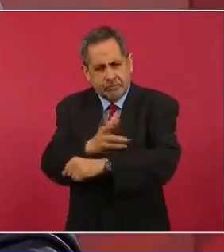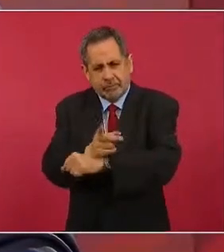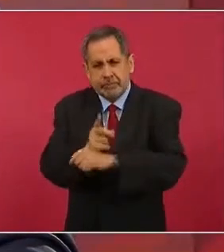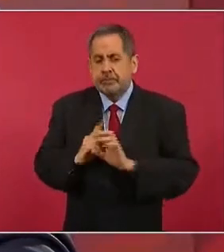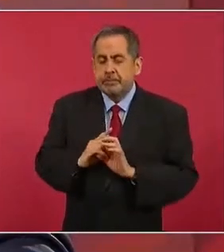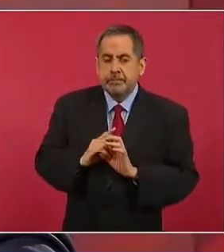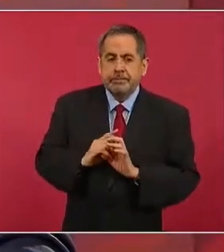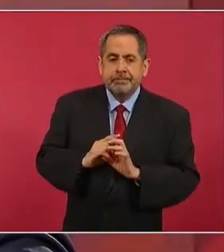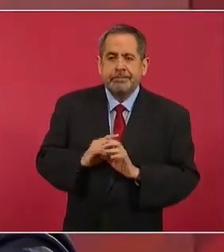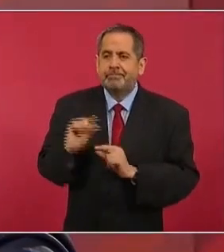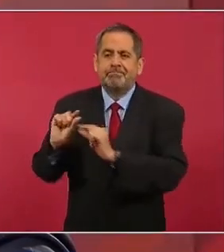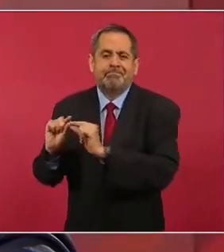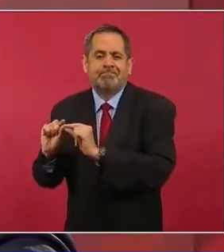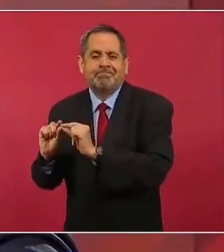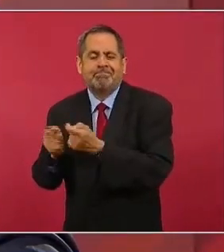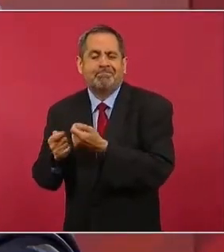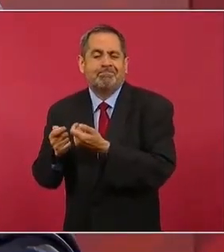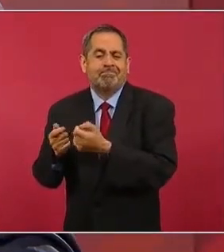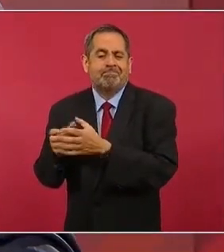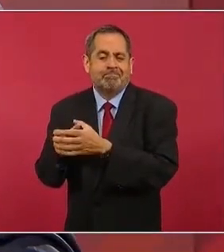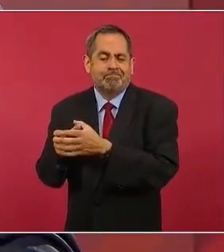la mayoría.